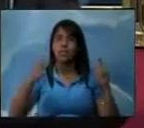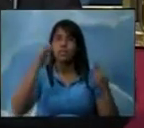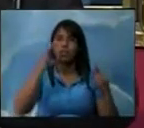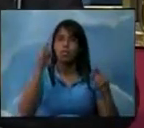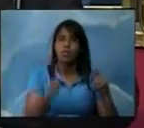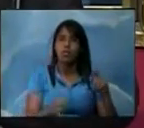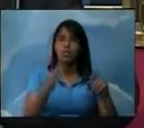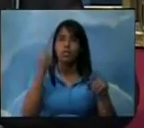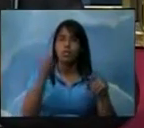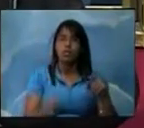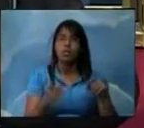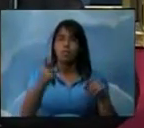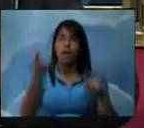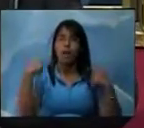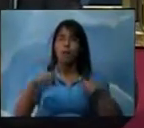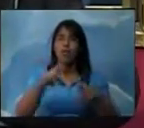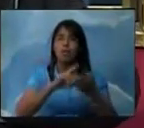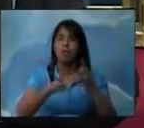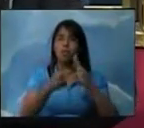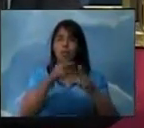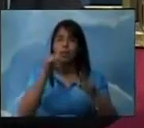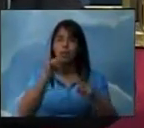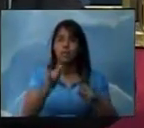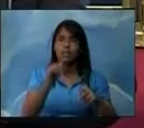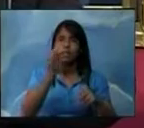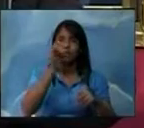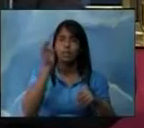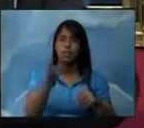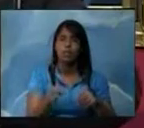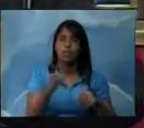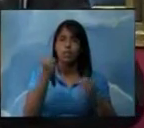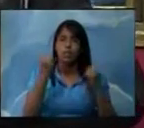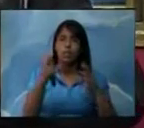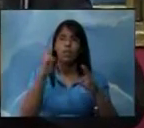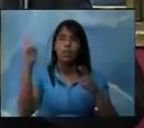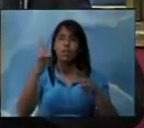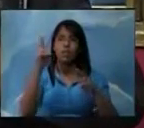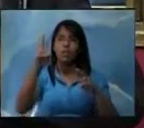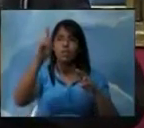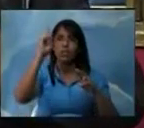y seguramente siempre habrá paz y seguridad y muchas